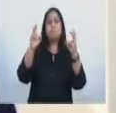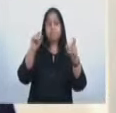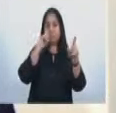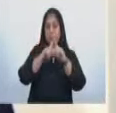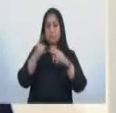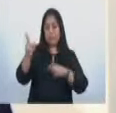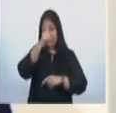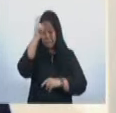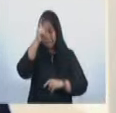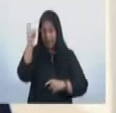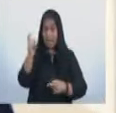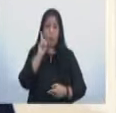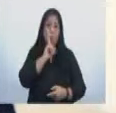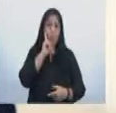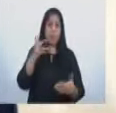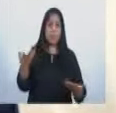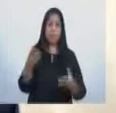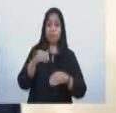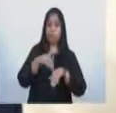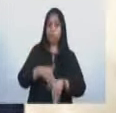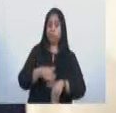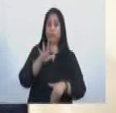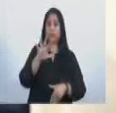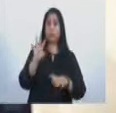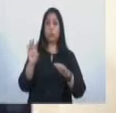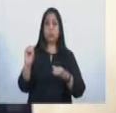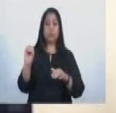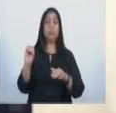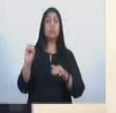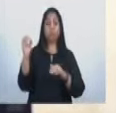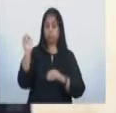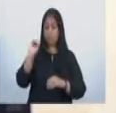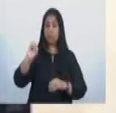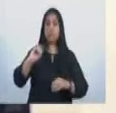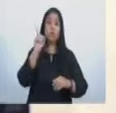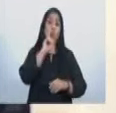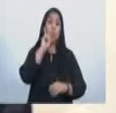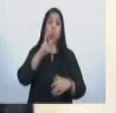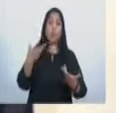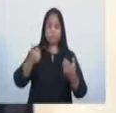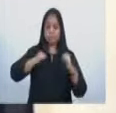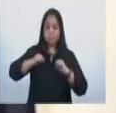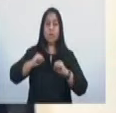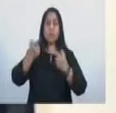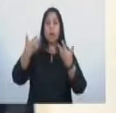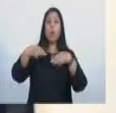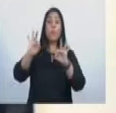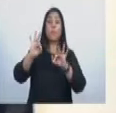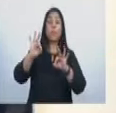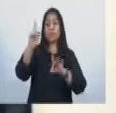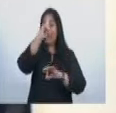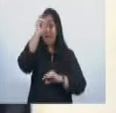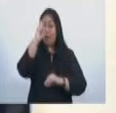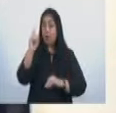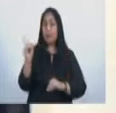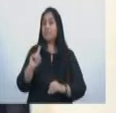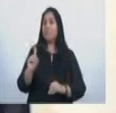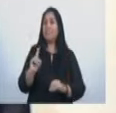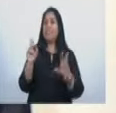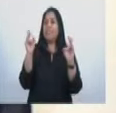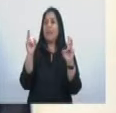juvenil dado que afecta más del 50% de la población en edad activa y muchas de las oportunidades laborales no son necesariamente